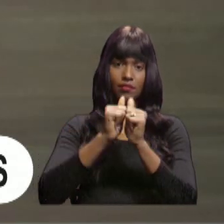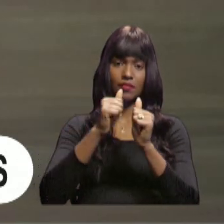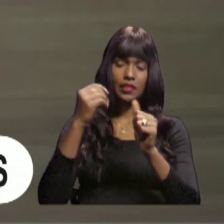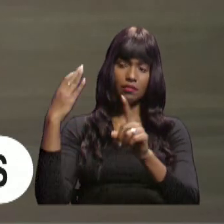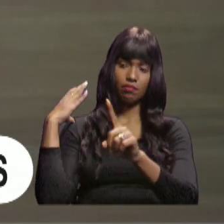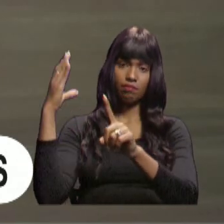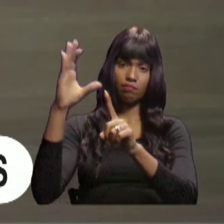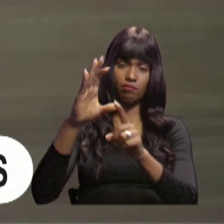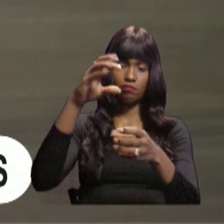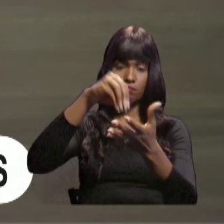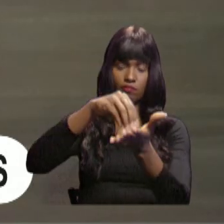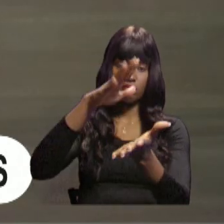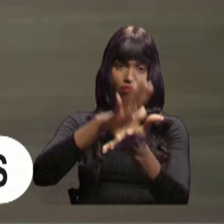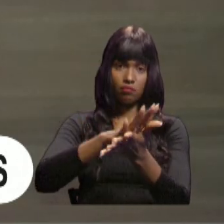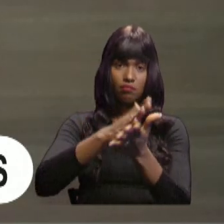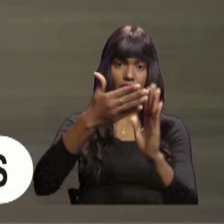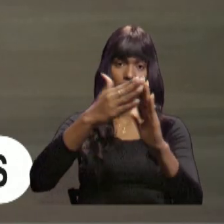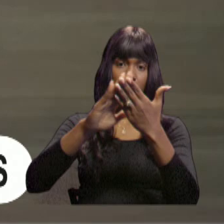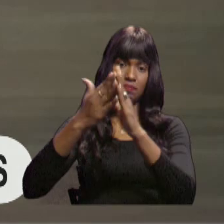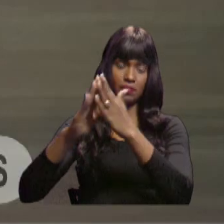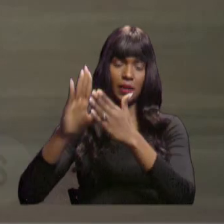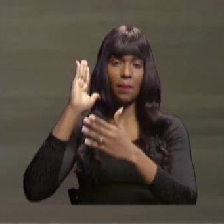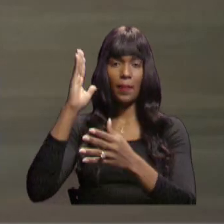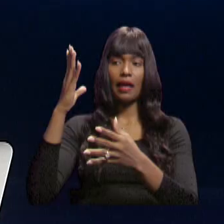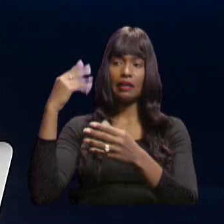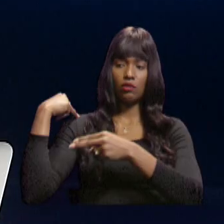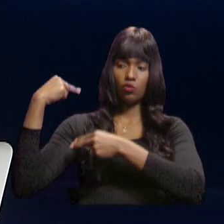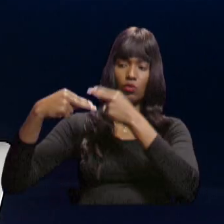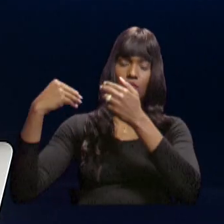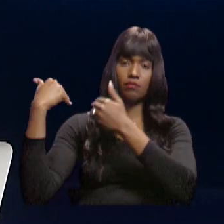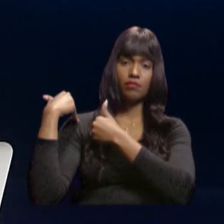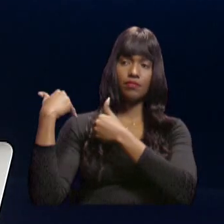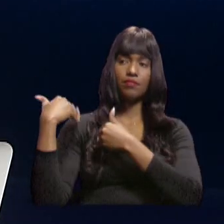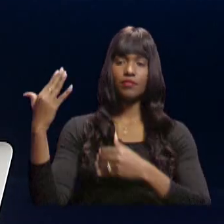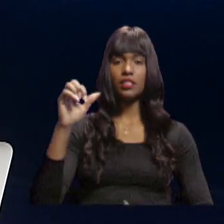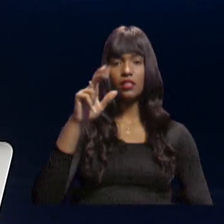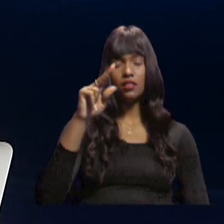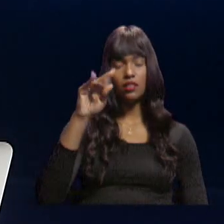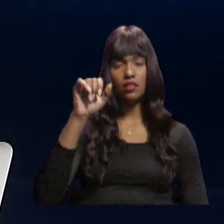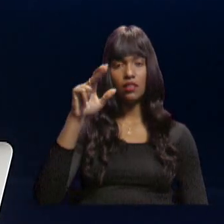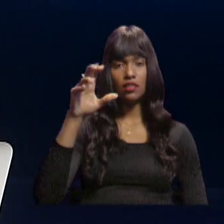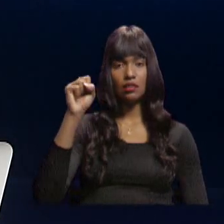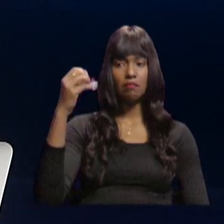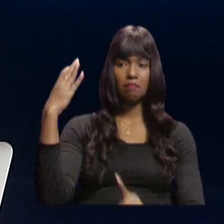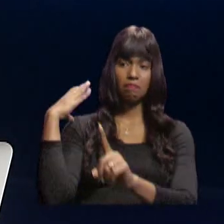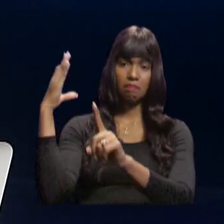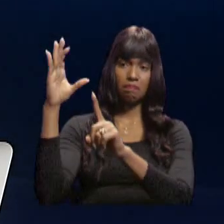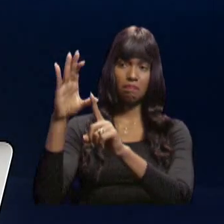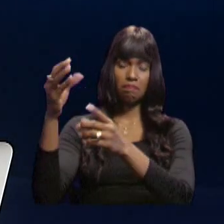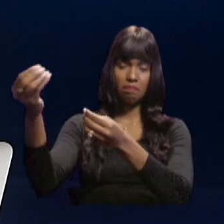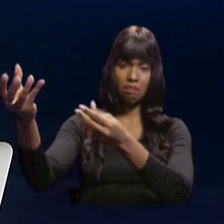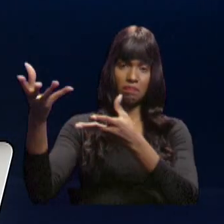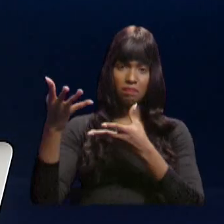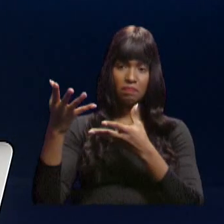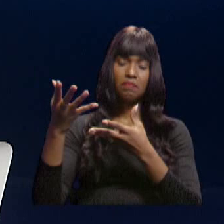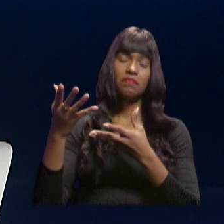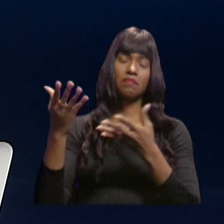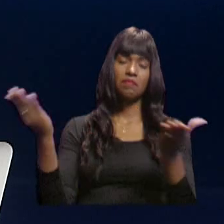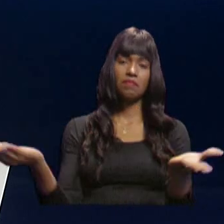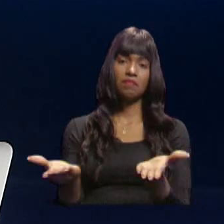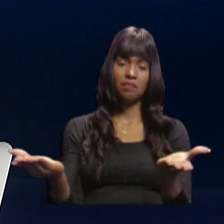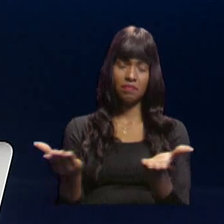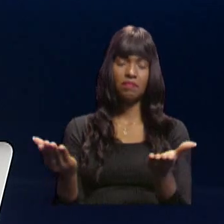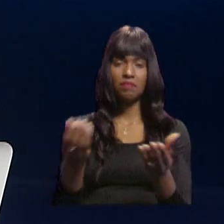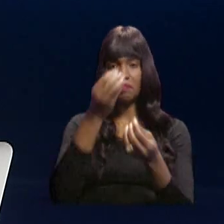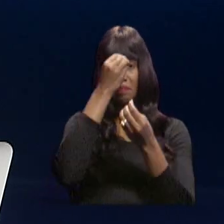candidaturas a nivel municipal. Tendremos historia de la mano de Argenis Carreras, nuestro corresponsal, nuestro compañero, ¿no?, periodista acá de Central de